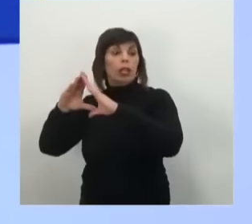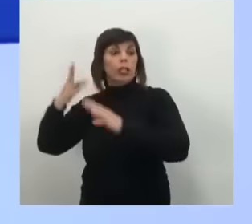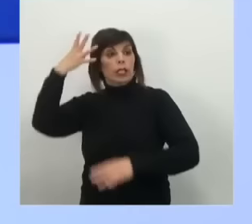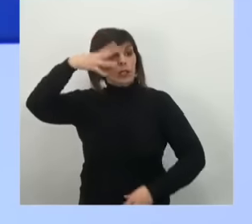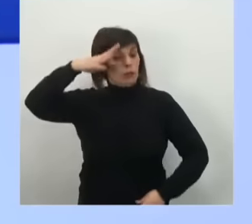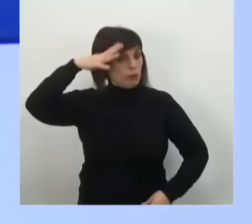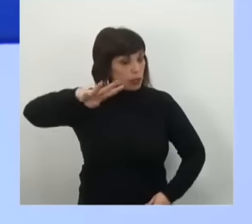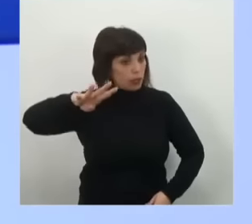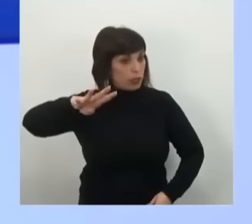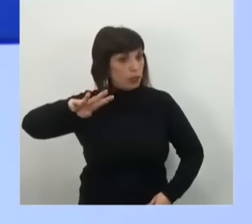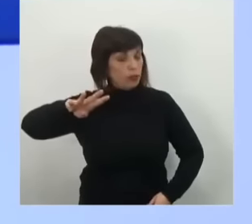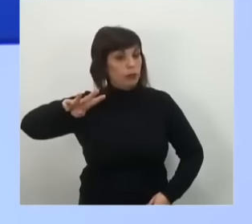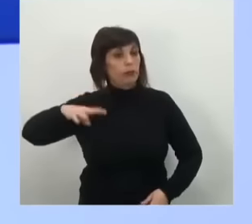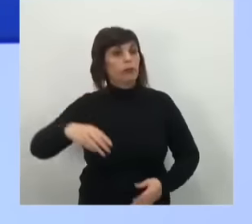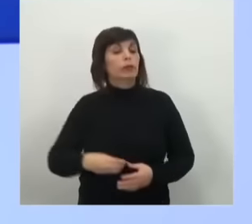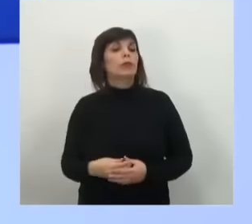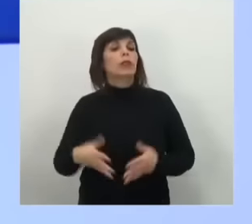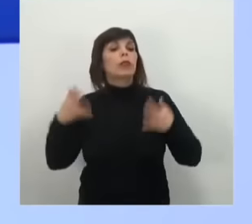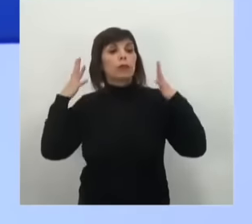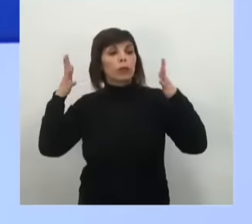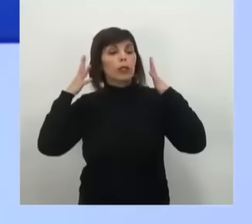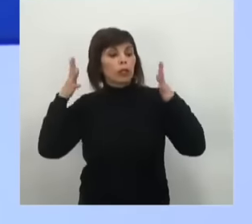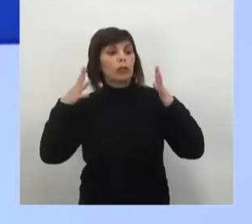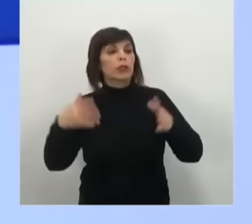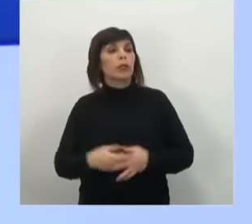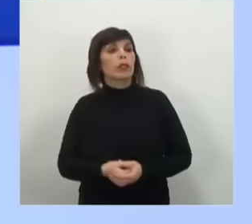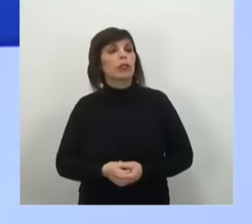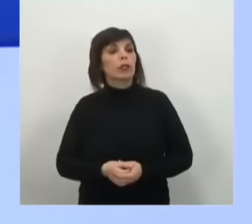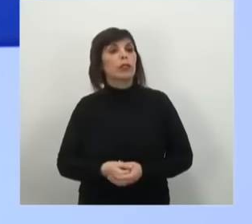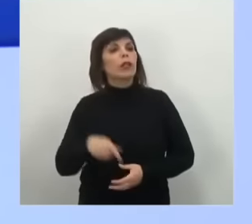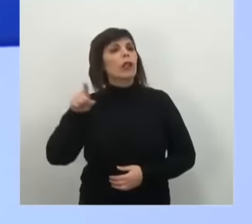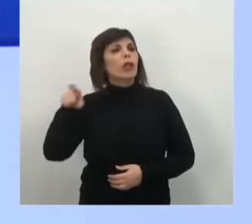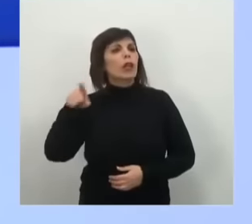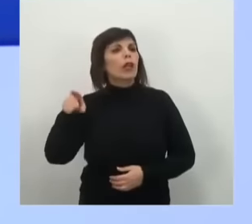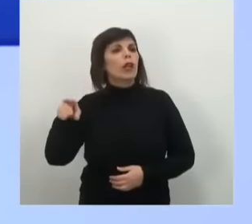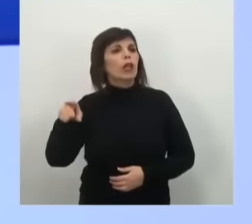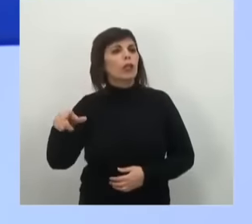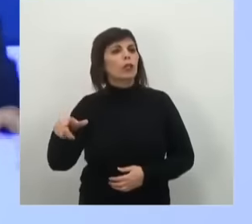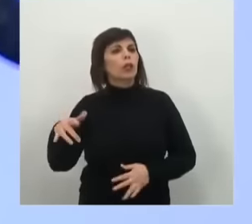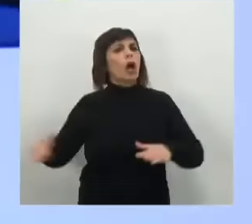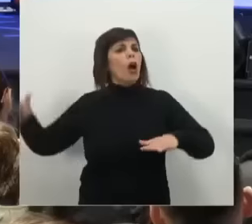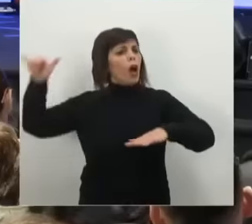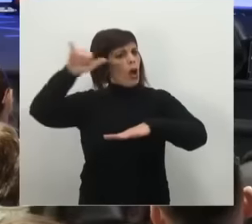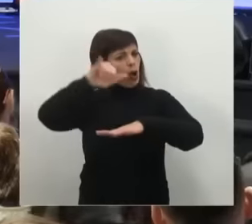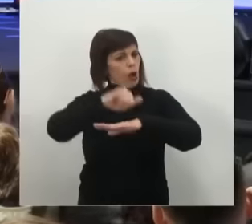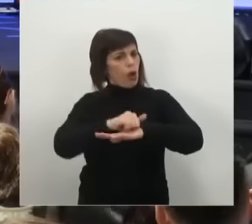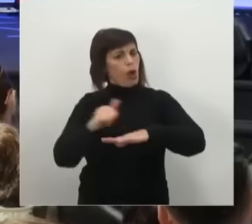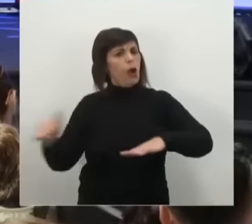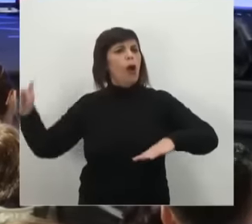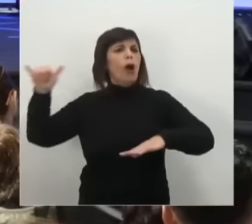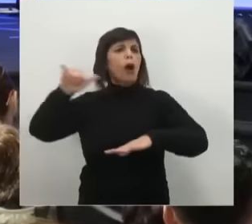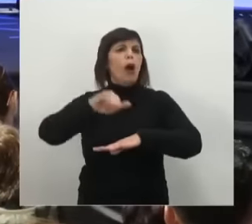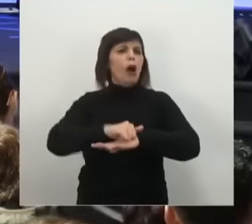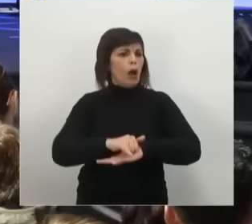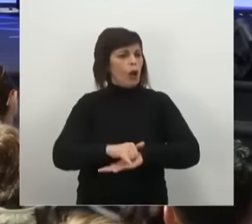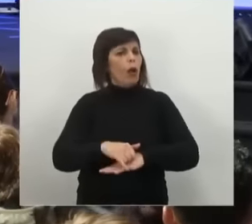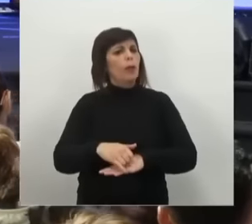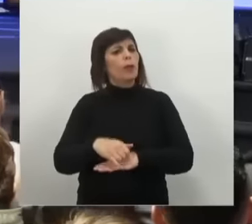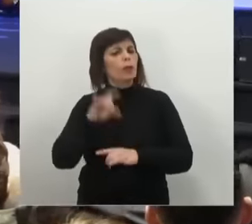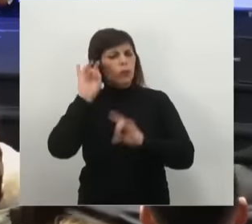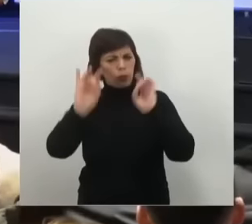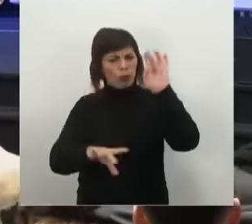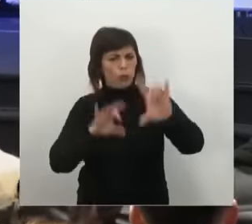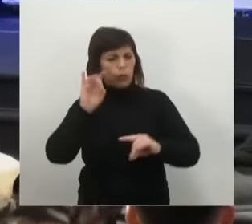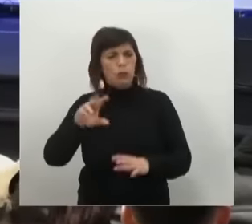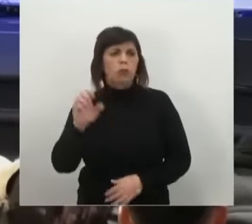México que le hemos recomendado para y ellos ya están unos aviones ahora quieren venir con nosotros y para